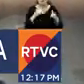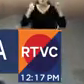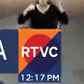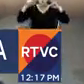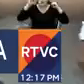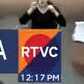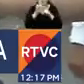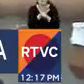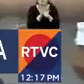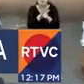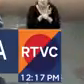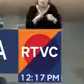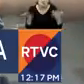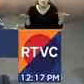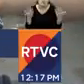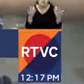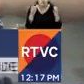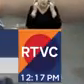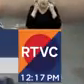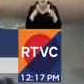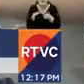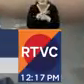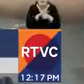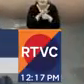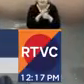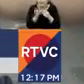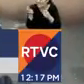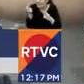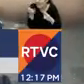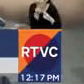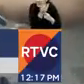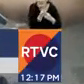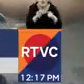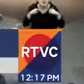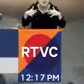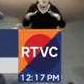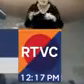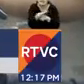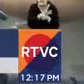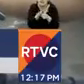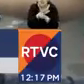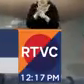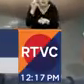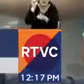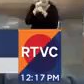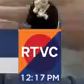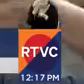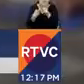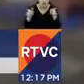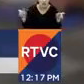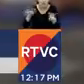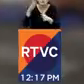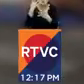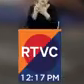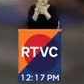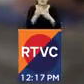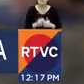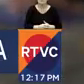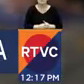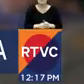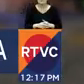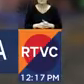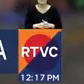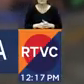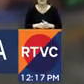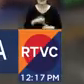o el estado de precario en el que se encuentra esta población privada de la libertad. De las 10 estaciones